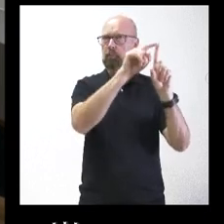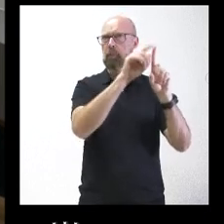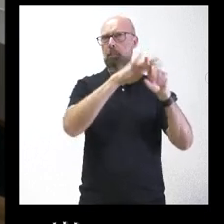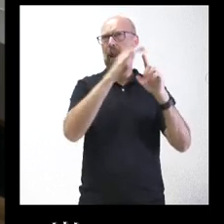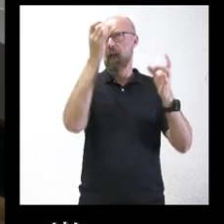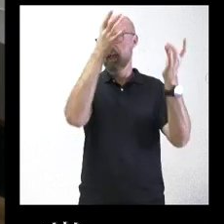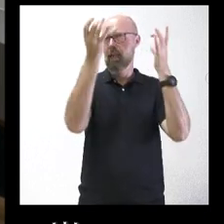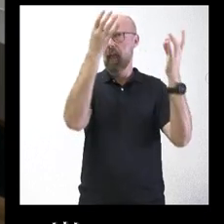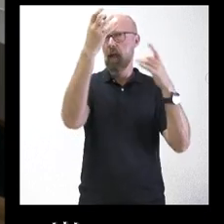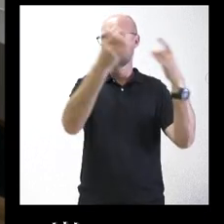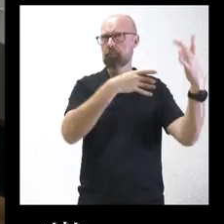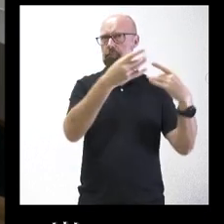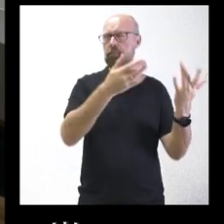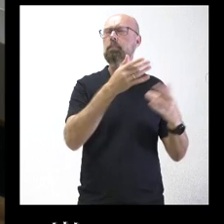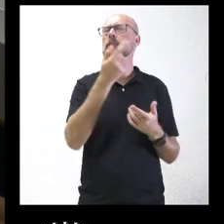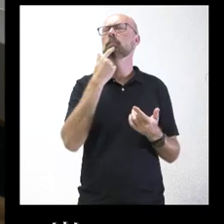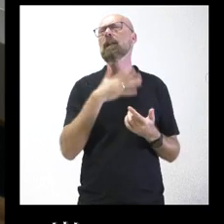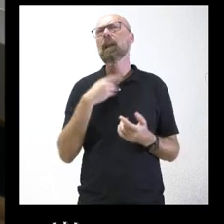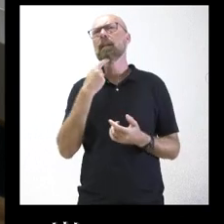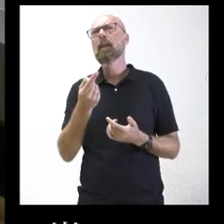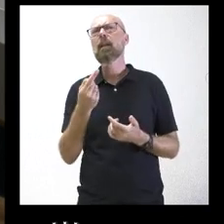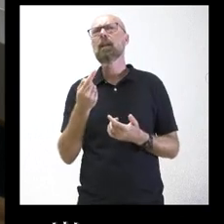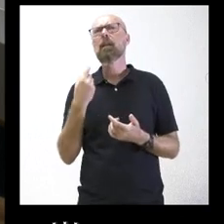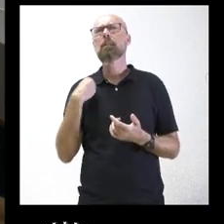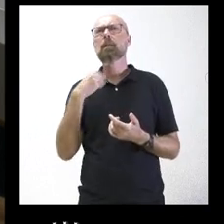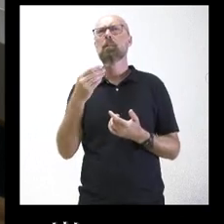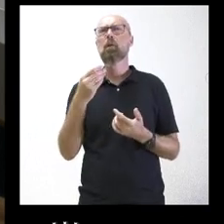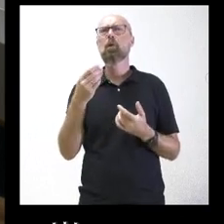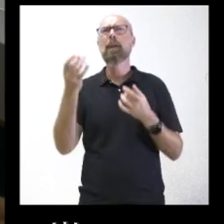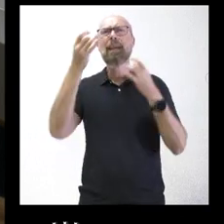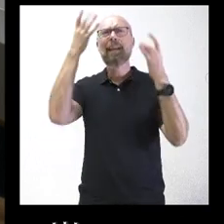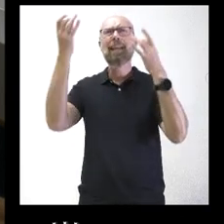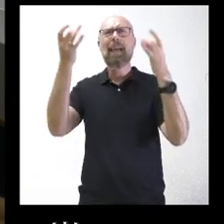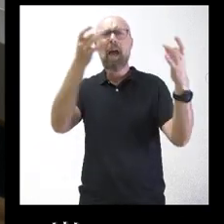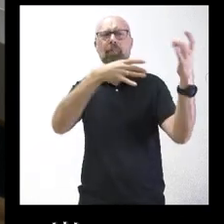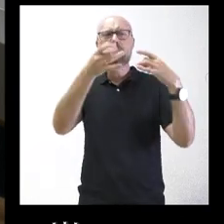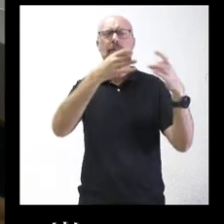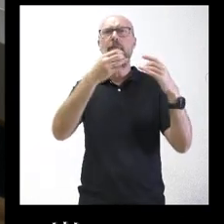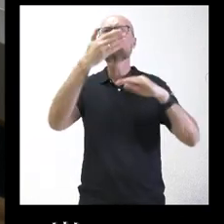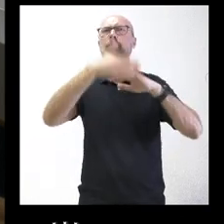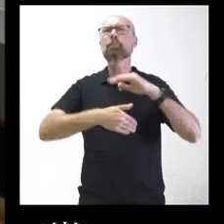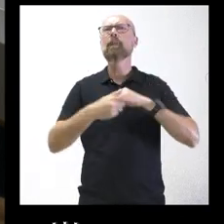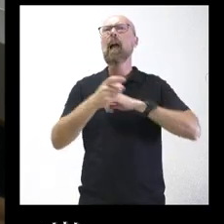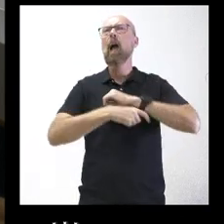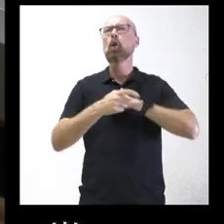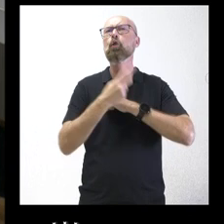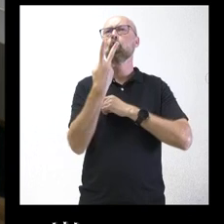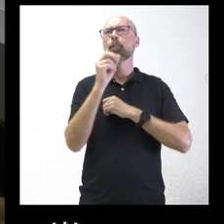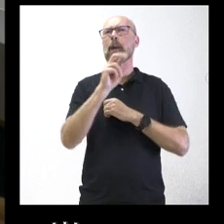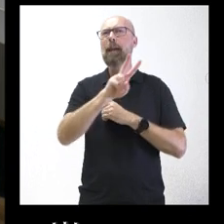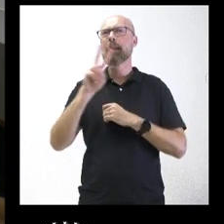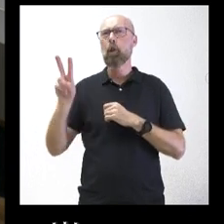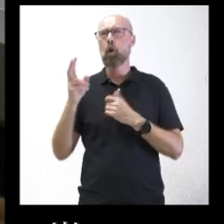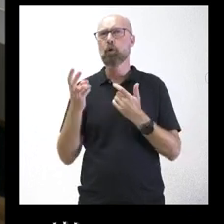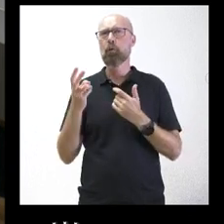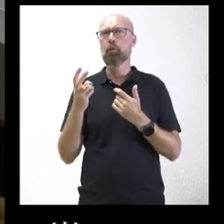le quería comentar que la admisión de sugerencias acabó en agosto de 2022 que ustedes ya no